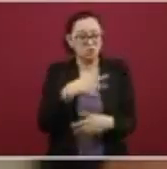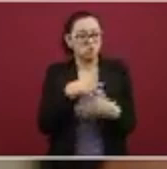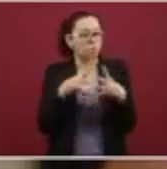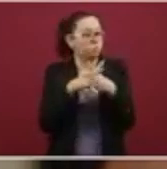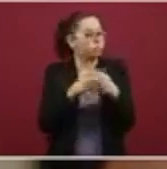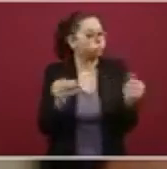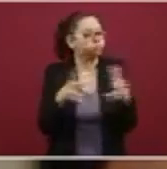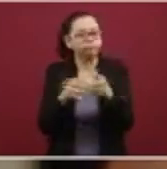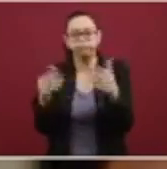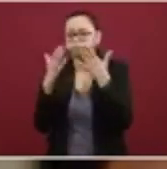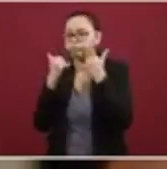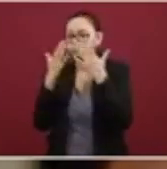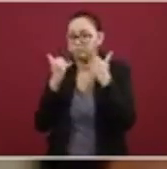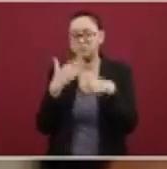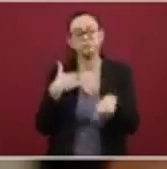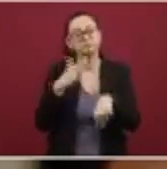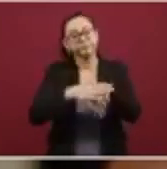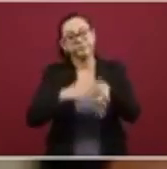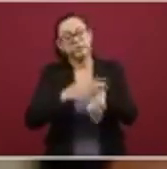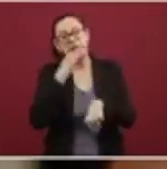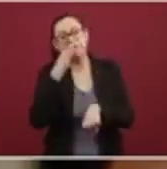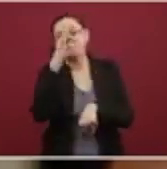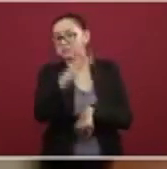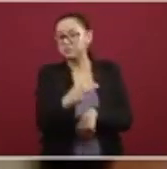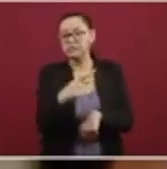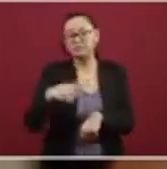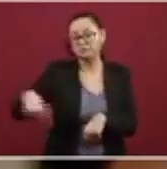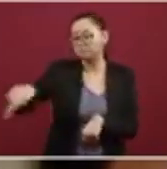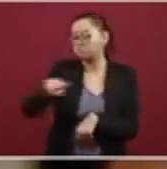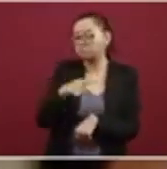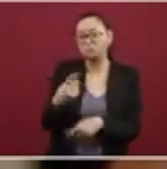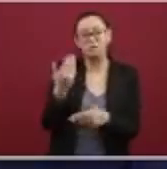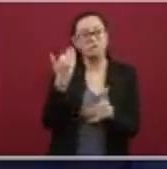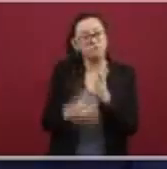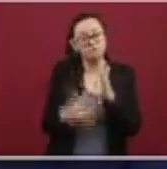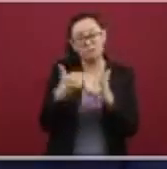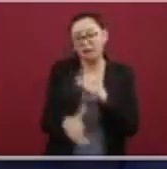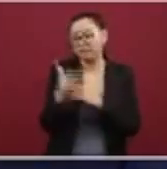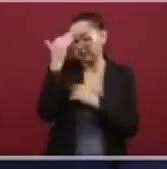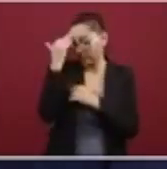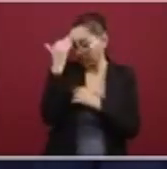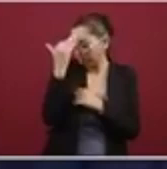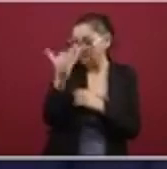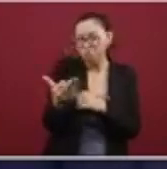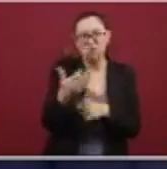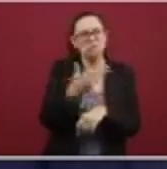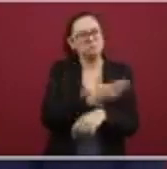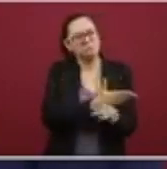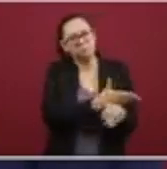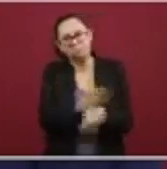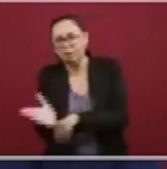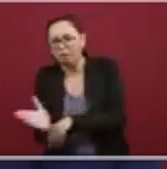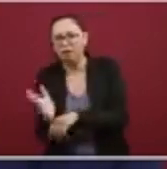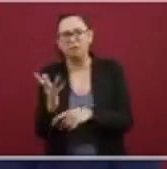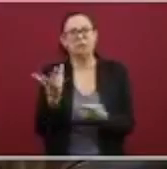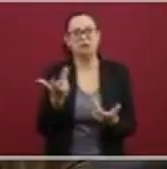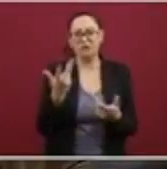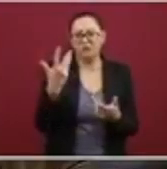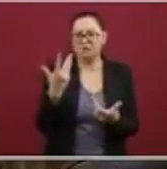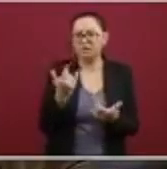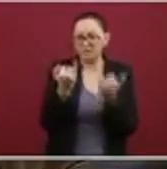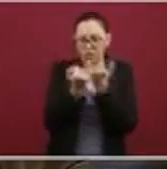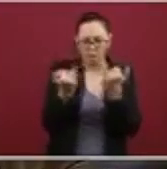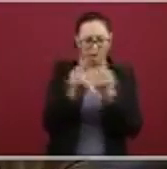hay mucho retraso en procuradurías o fiscalías estatales, no se les está invirtiendo lo suficiente tanto para personal como para equipo